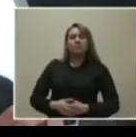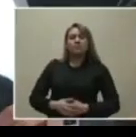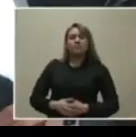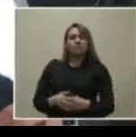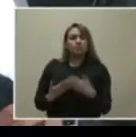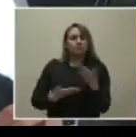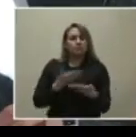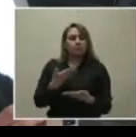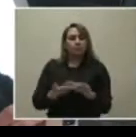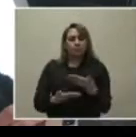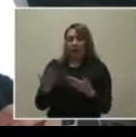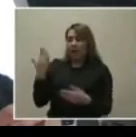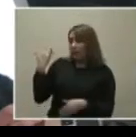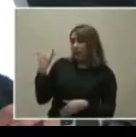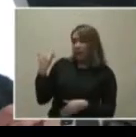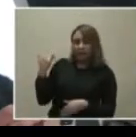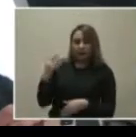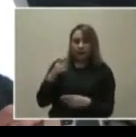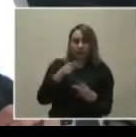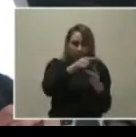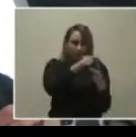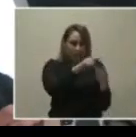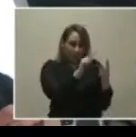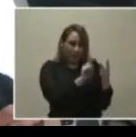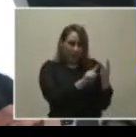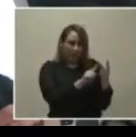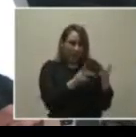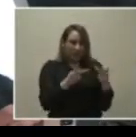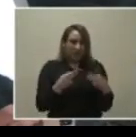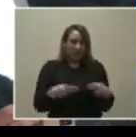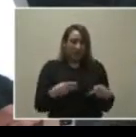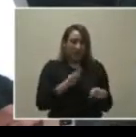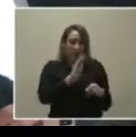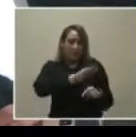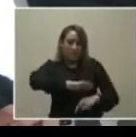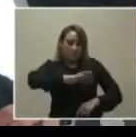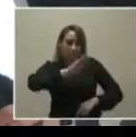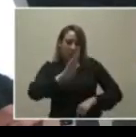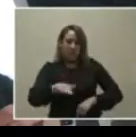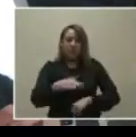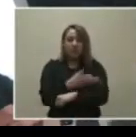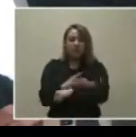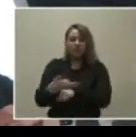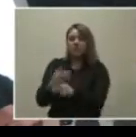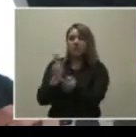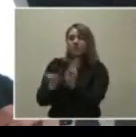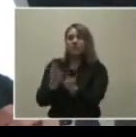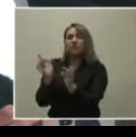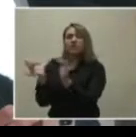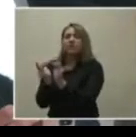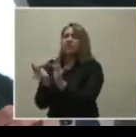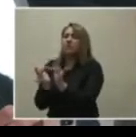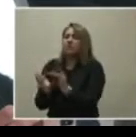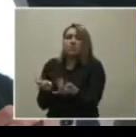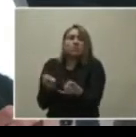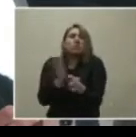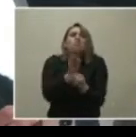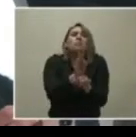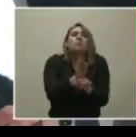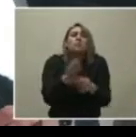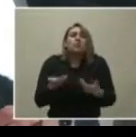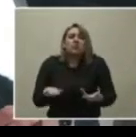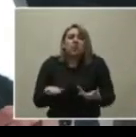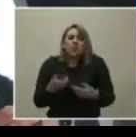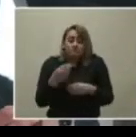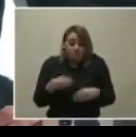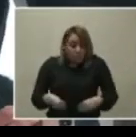que hablaste tú con los familiares, ¿qué es lo que ellos te han dicho? ¿Qué es lo que se les ofrece a ellos? Si su seguridad también corre